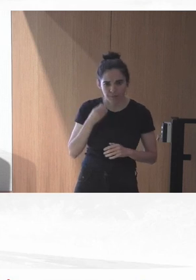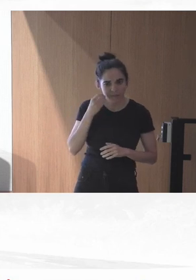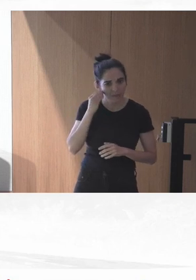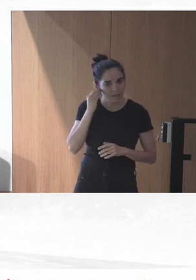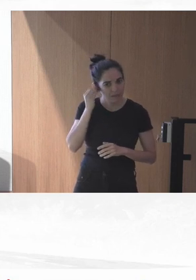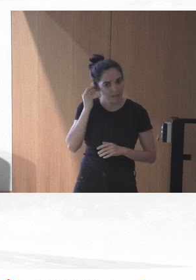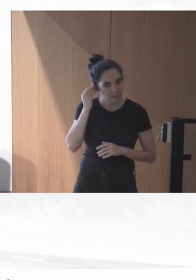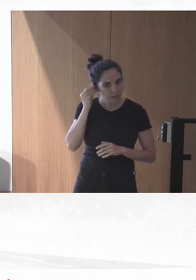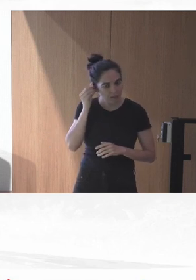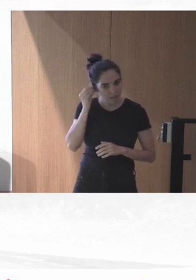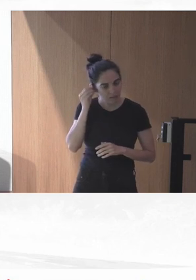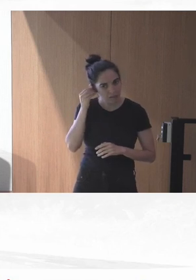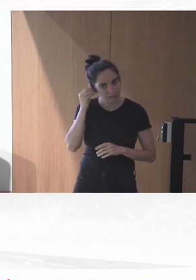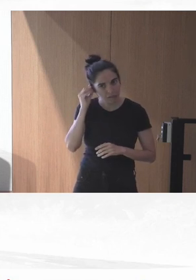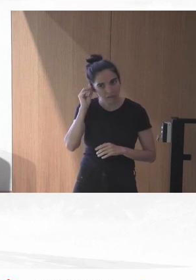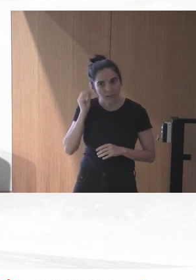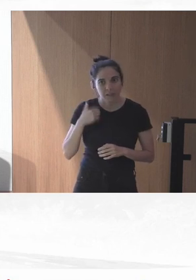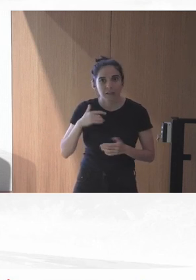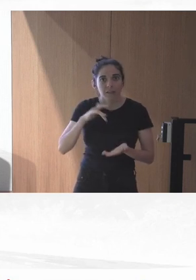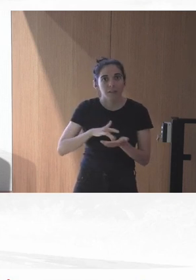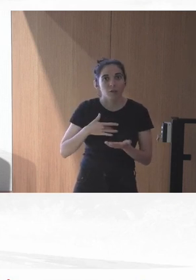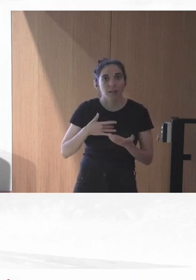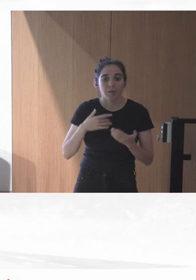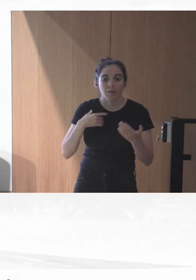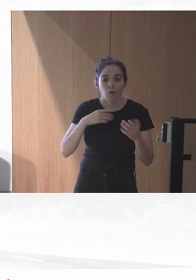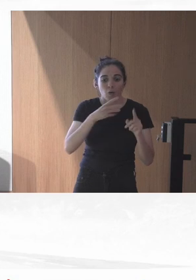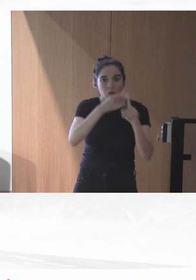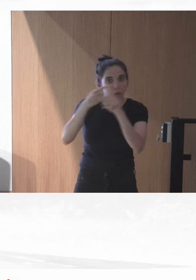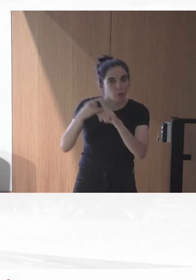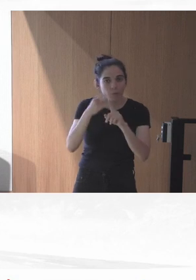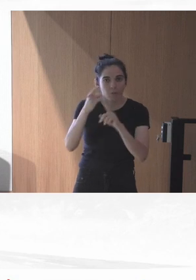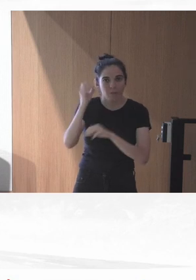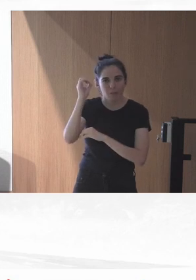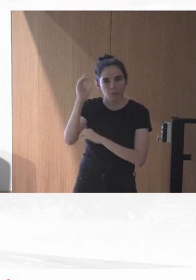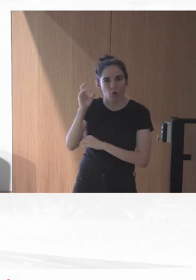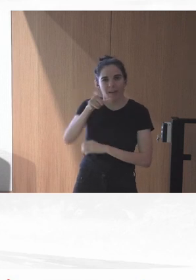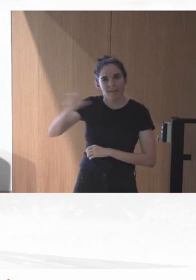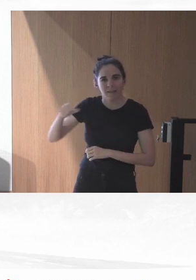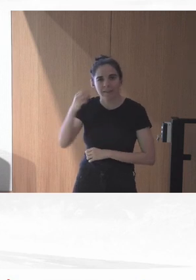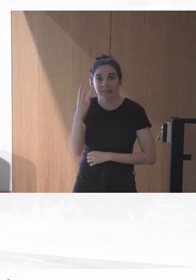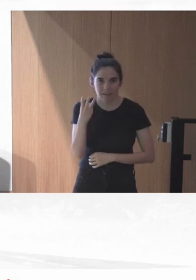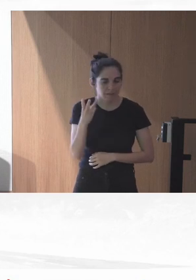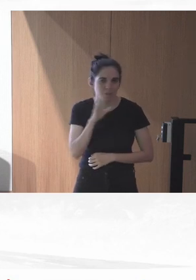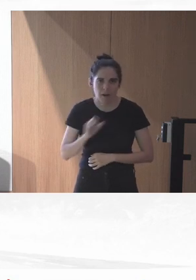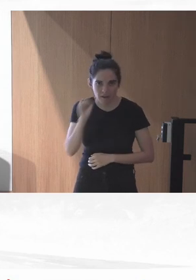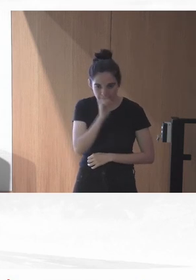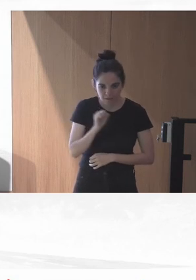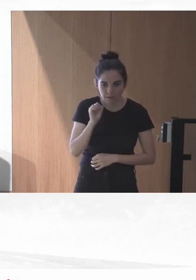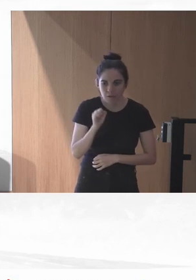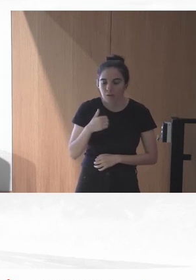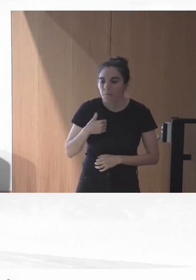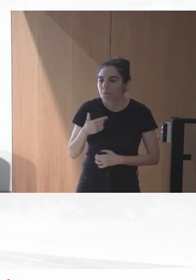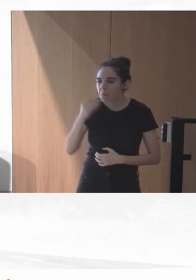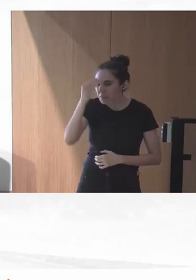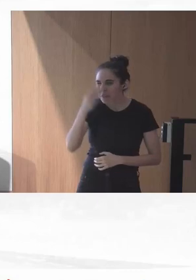ponentes extraordinarios online. Y yo estaba pensando que quizá podríamos empezar con la idea